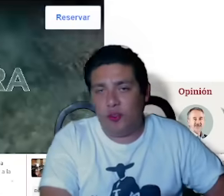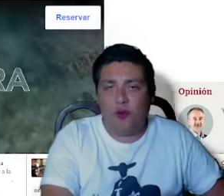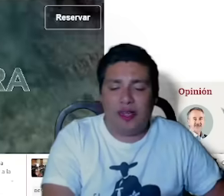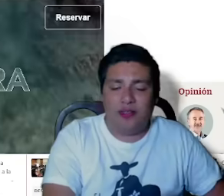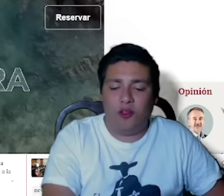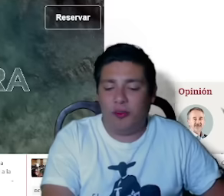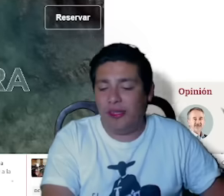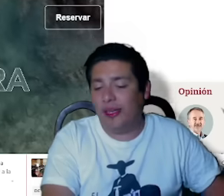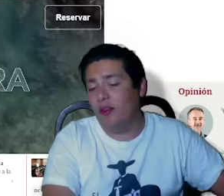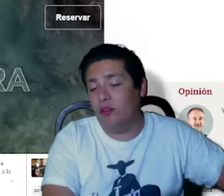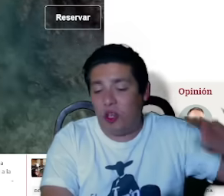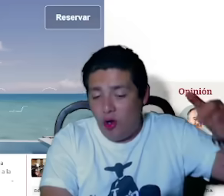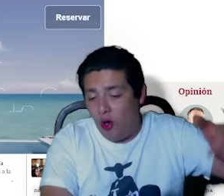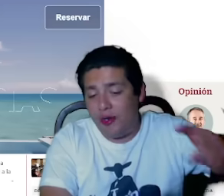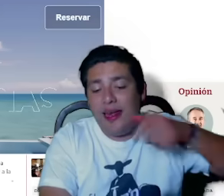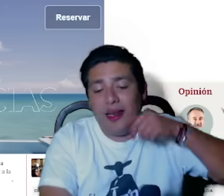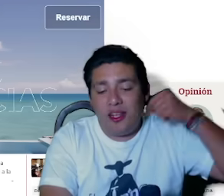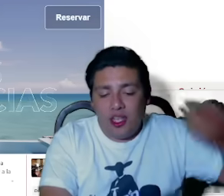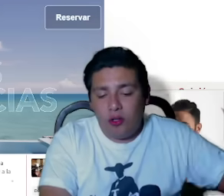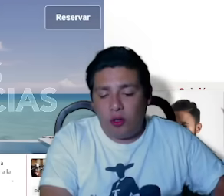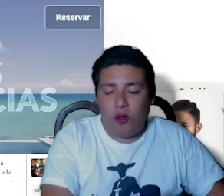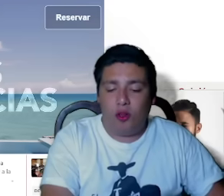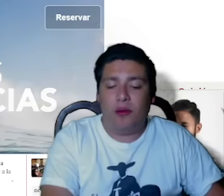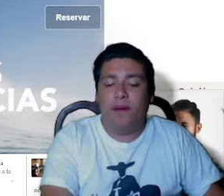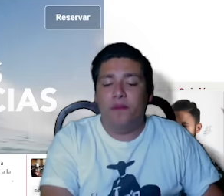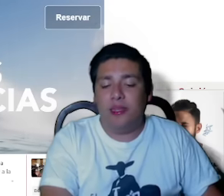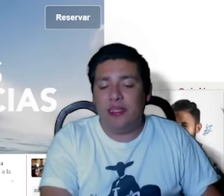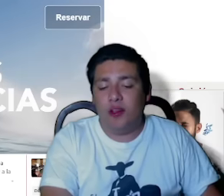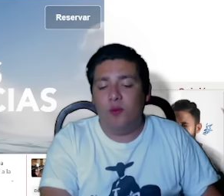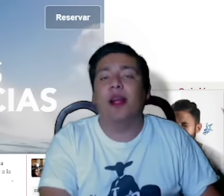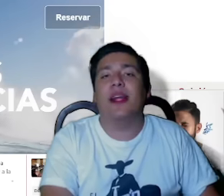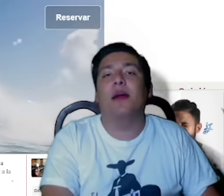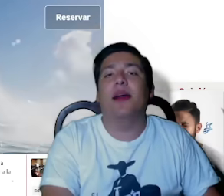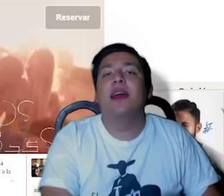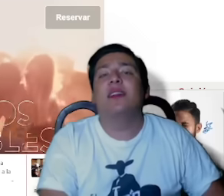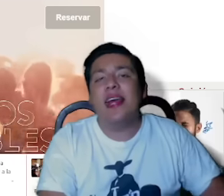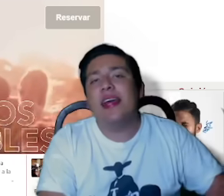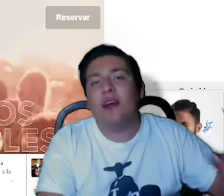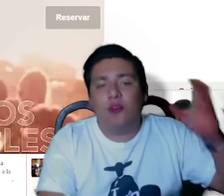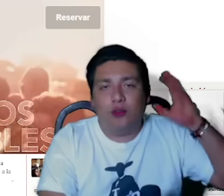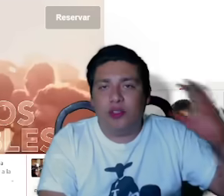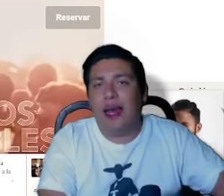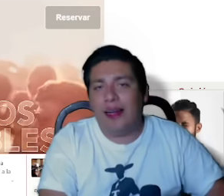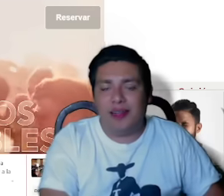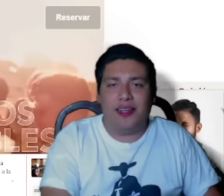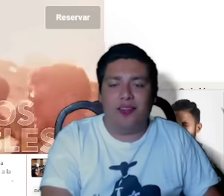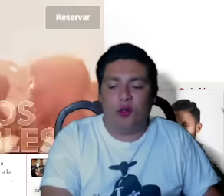que perdemos somos las y los mexicanos. Y hoy, Lenchito Córdoba y Ciro Murayama